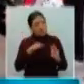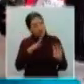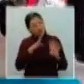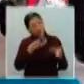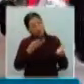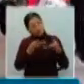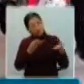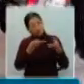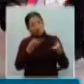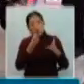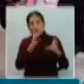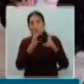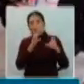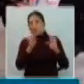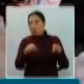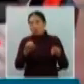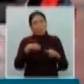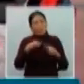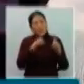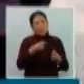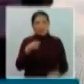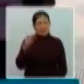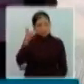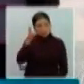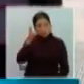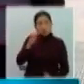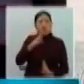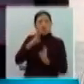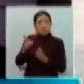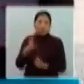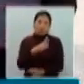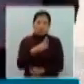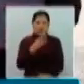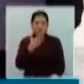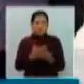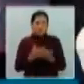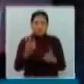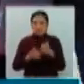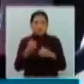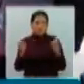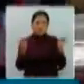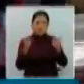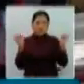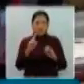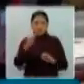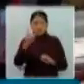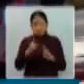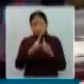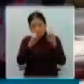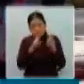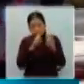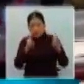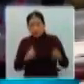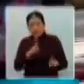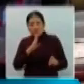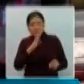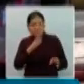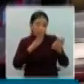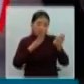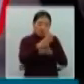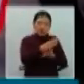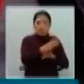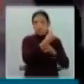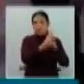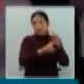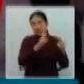no tendríamos ningún problema de poder preguntarles y que ellos nos respondan. Finalmente es una encuesta que se hace directamente